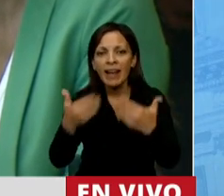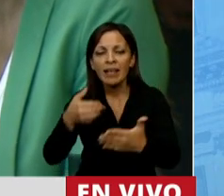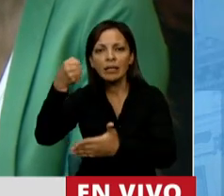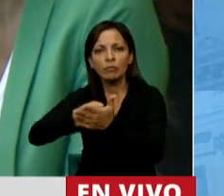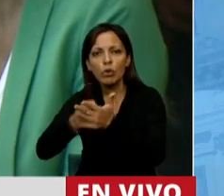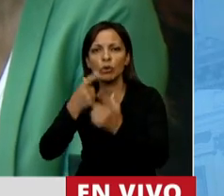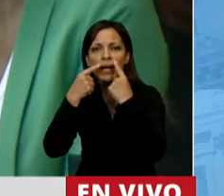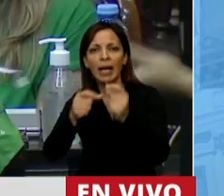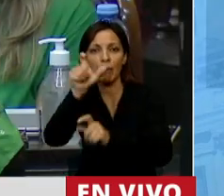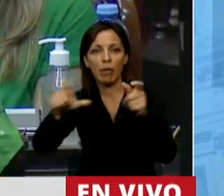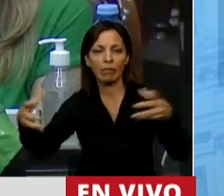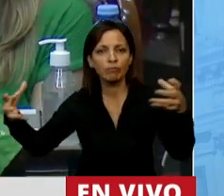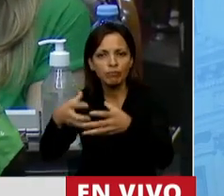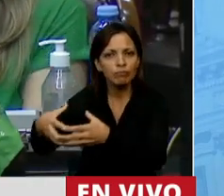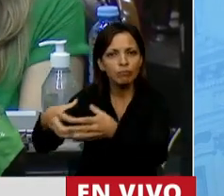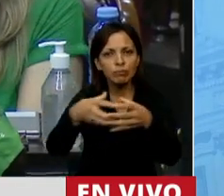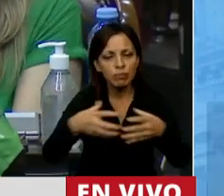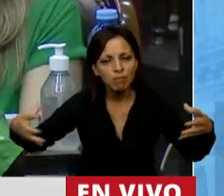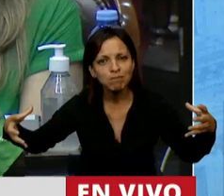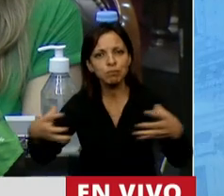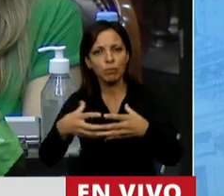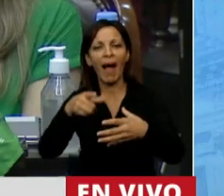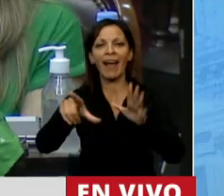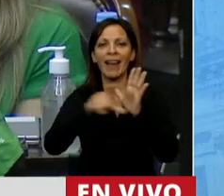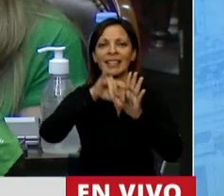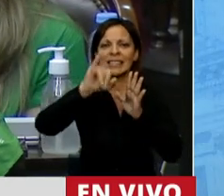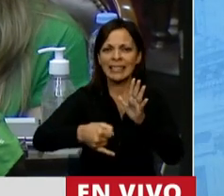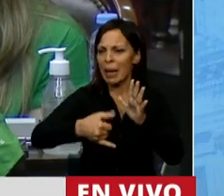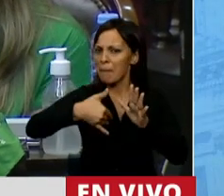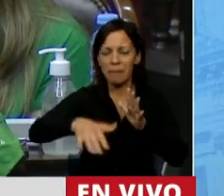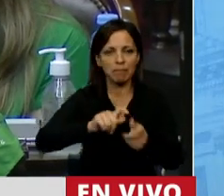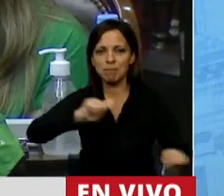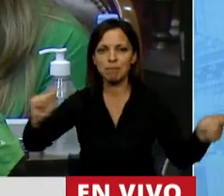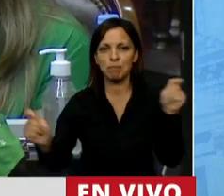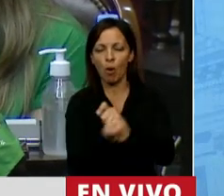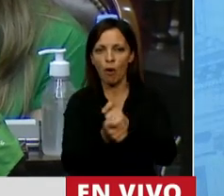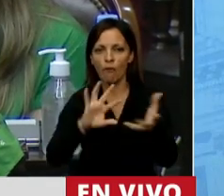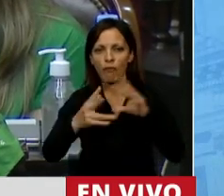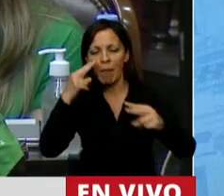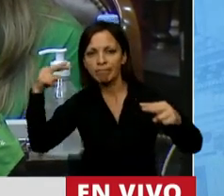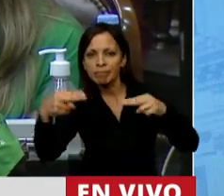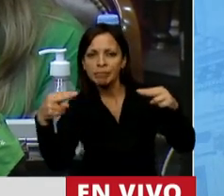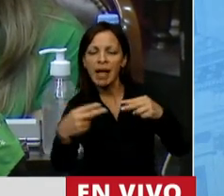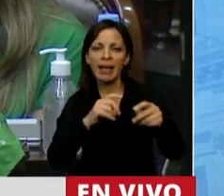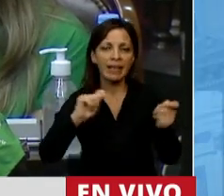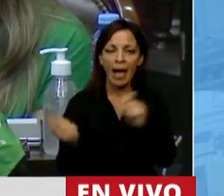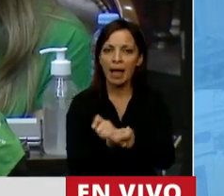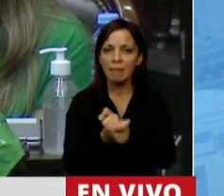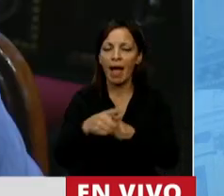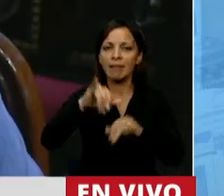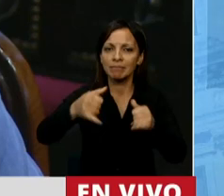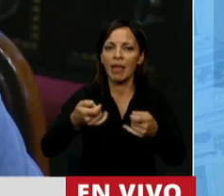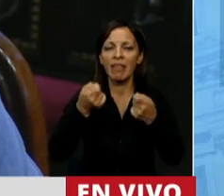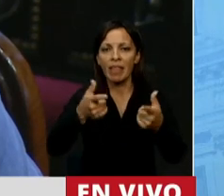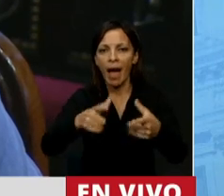los reclamos de las organizaciones y de los colectivos, es cuando esas leyes prontamente cambian el paradigma, cambian la cosmovisión y se convierten en